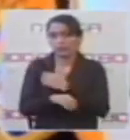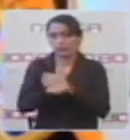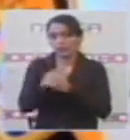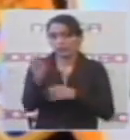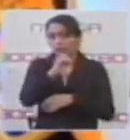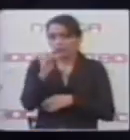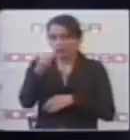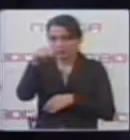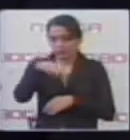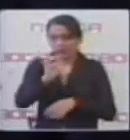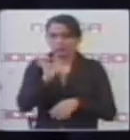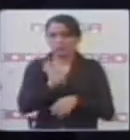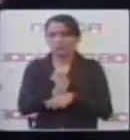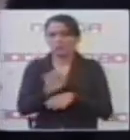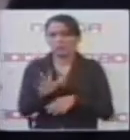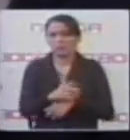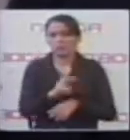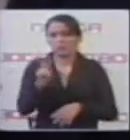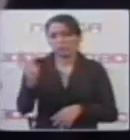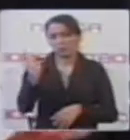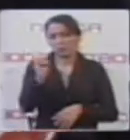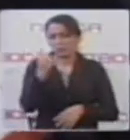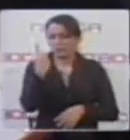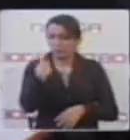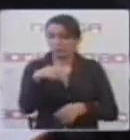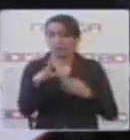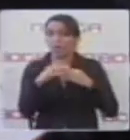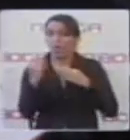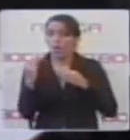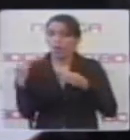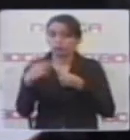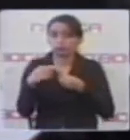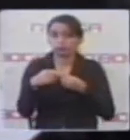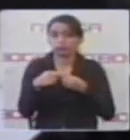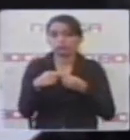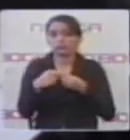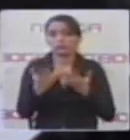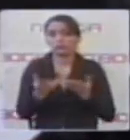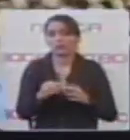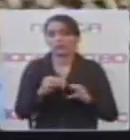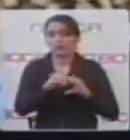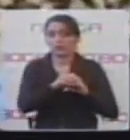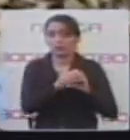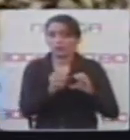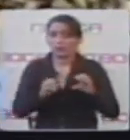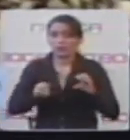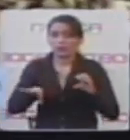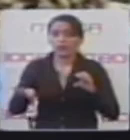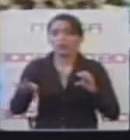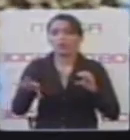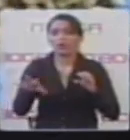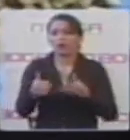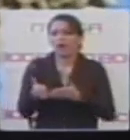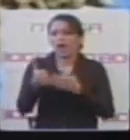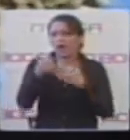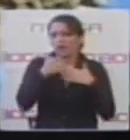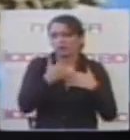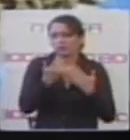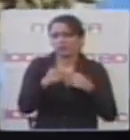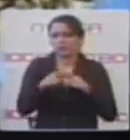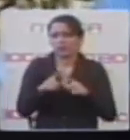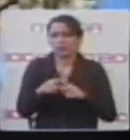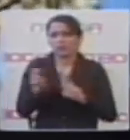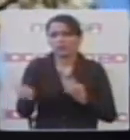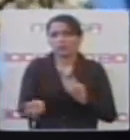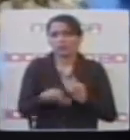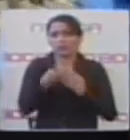inversión de $20 millones aproximadamente. Recordemos que la fibra óptica es un medio de transmisión de datos que facilita el acceso